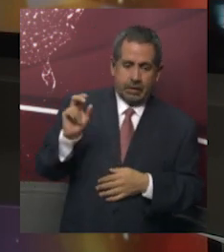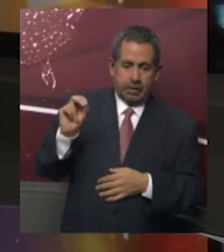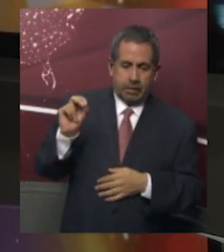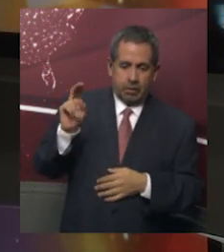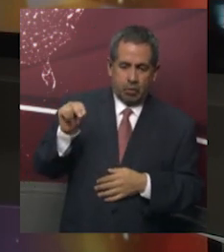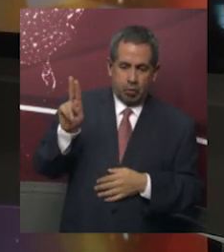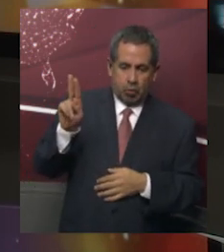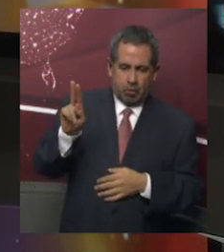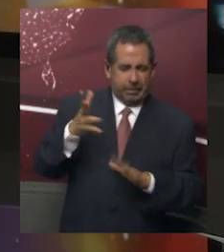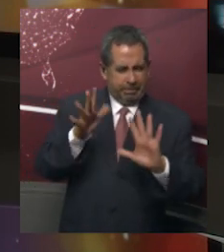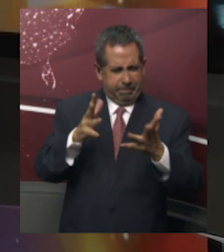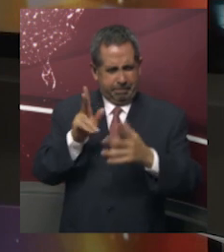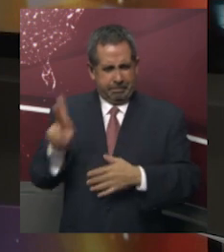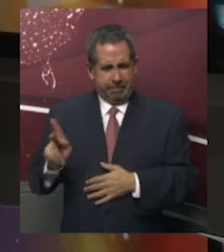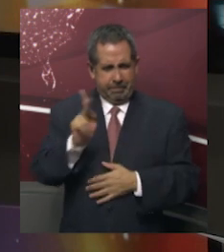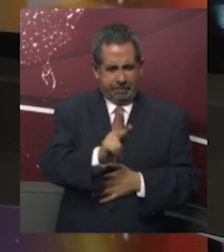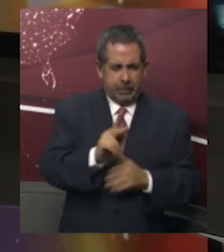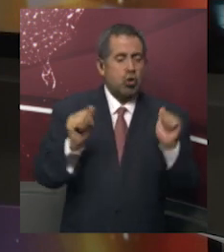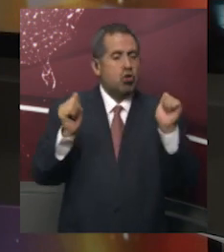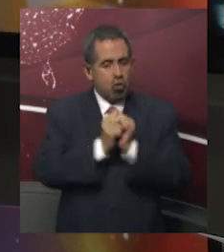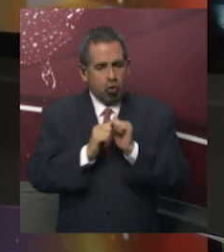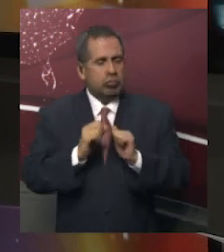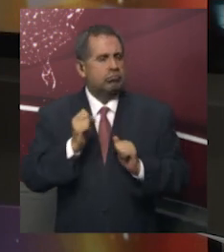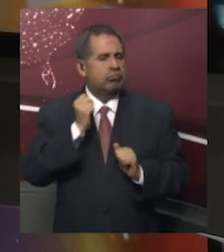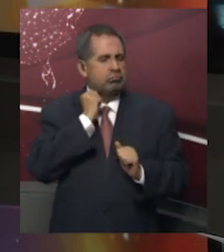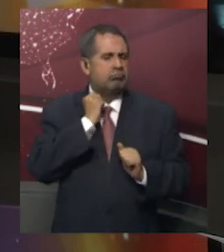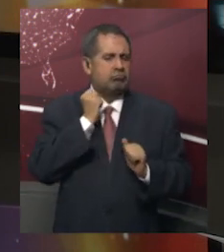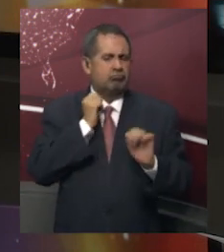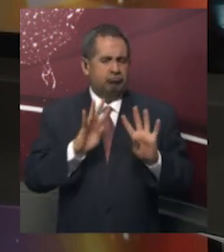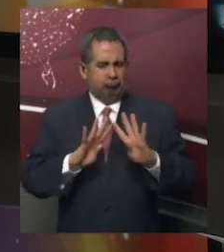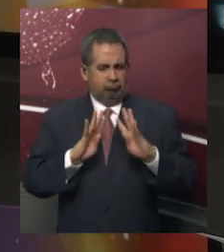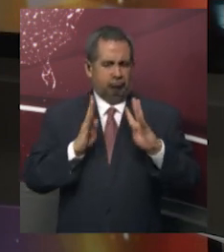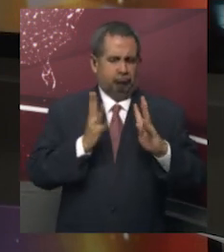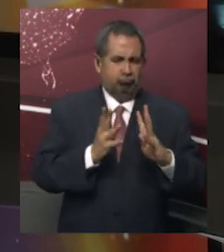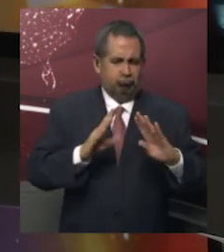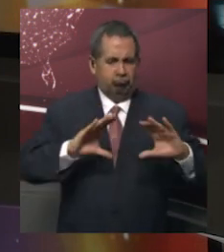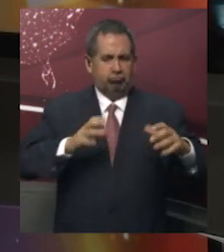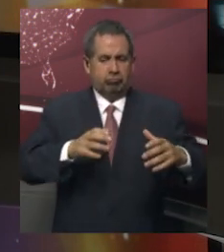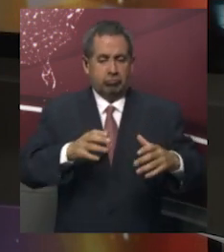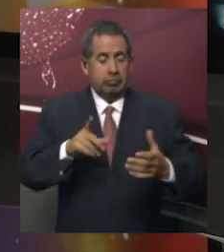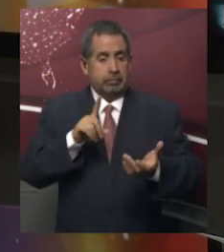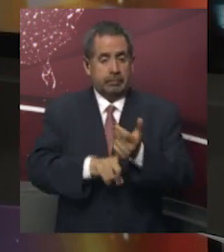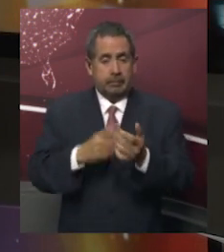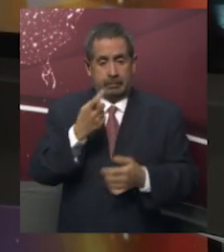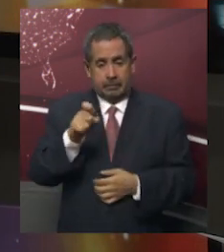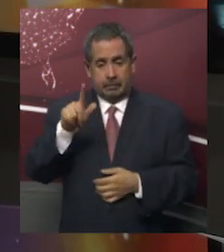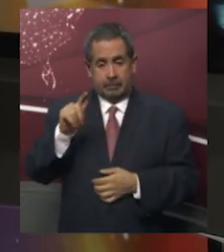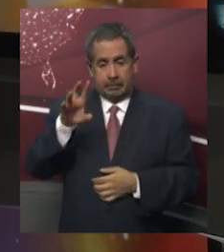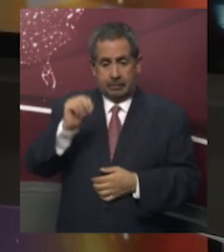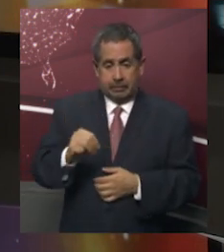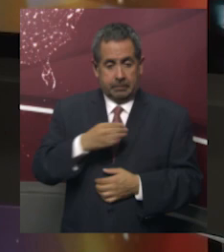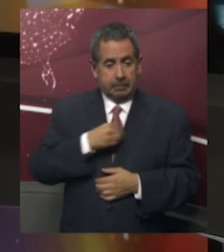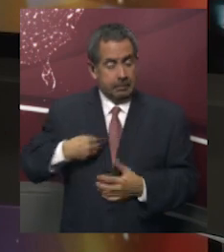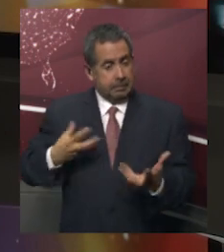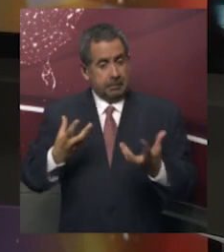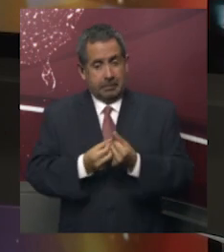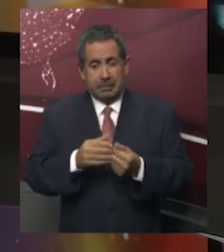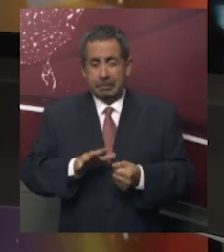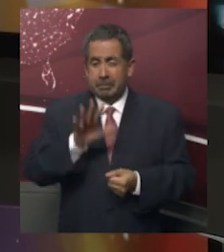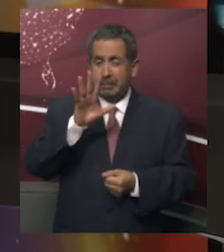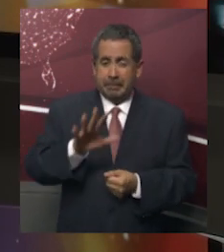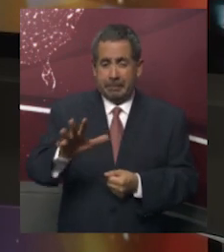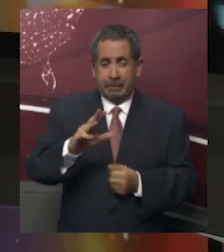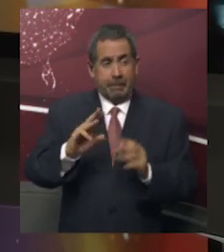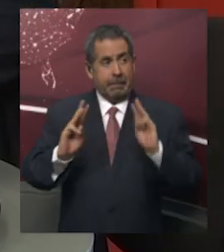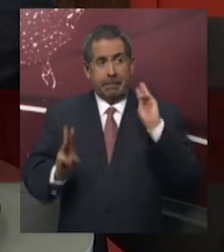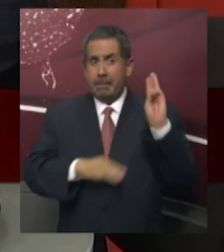de las Naciones Unidas, pero de parlamentos. Tenemos 179 países miembros, es decir, es una organización prácticamente ya con